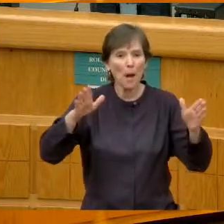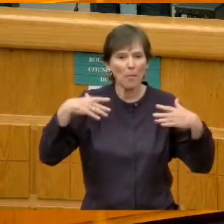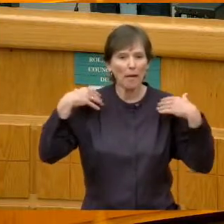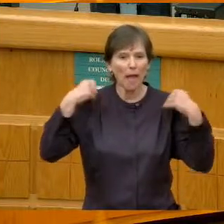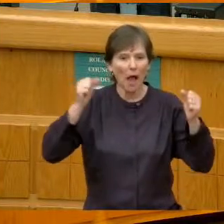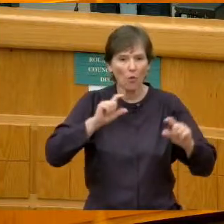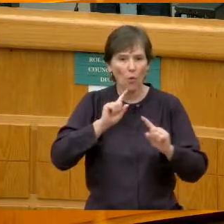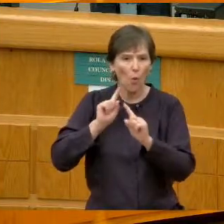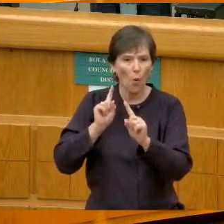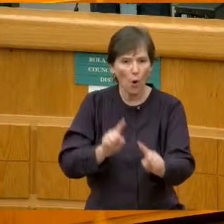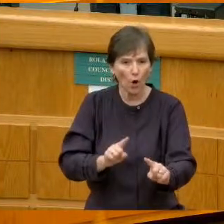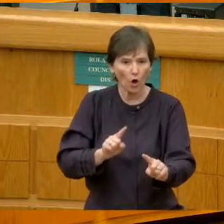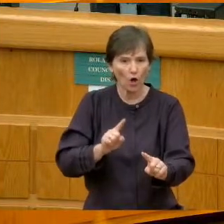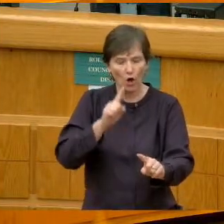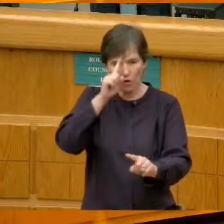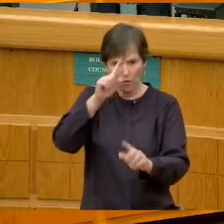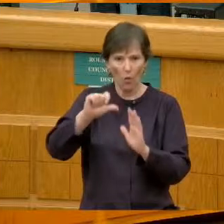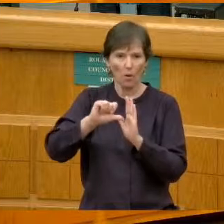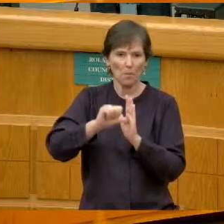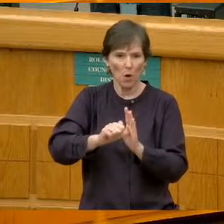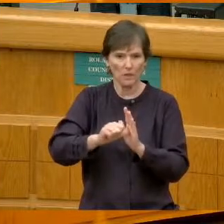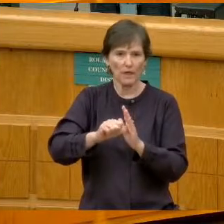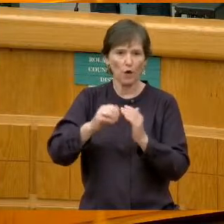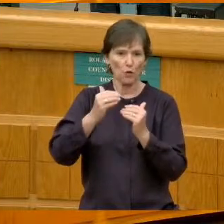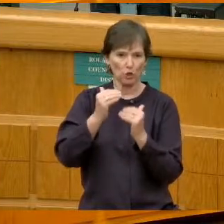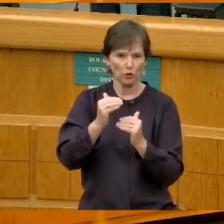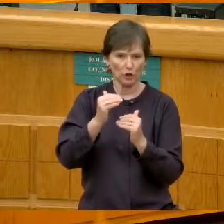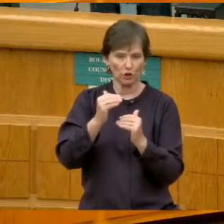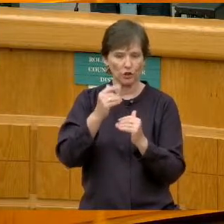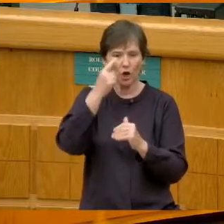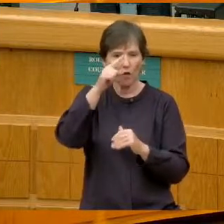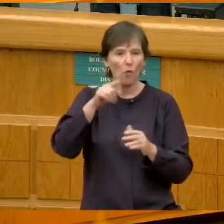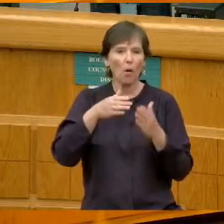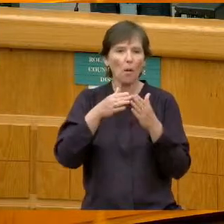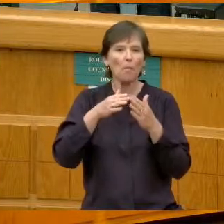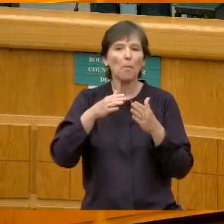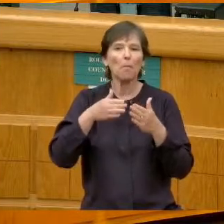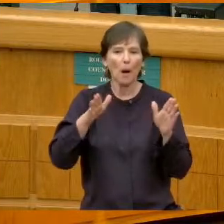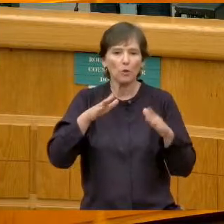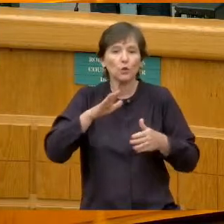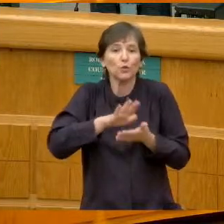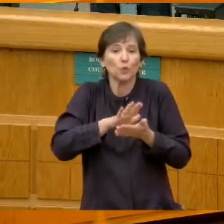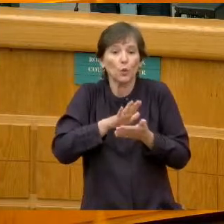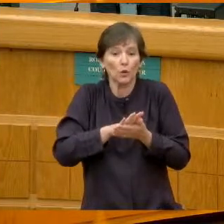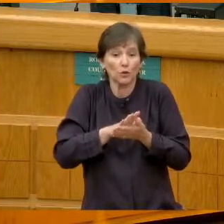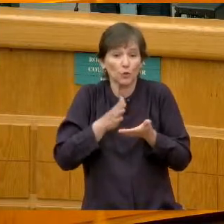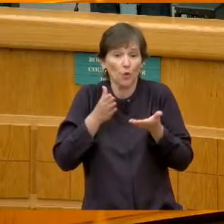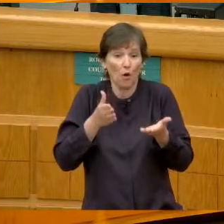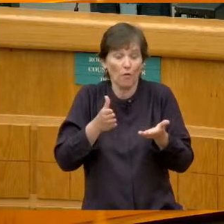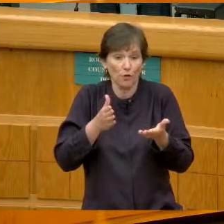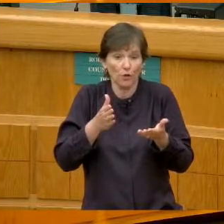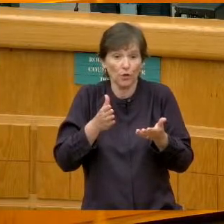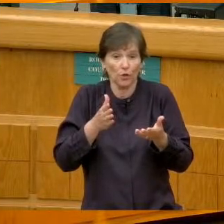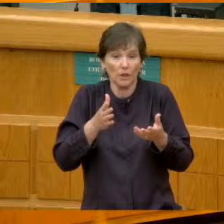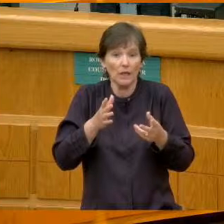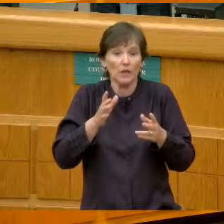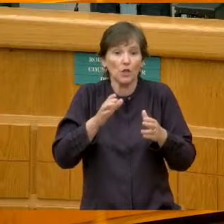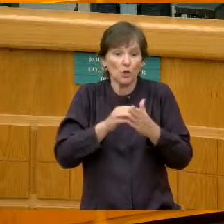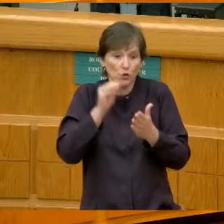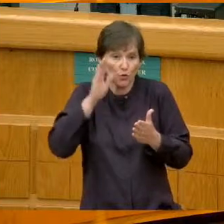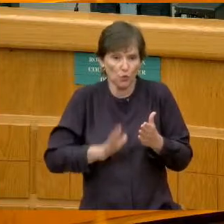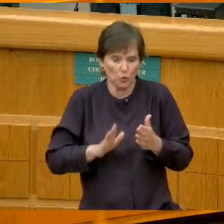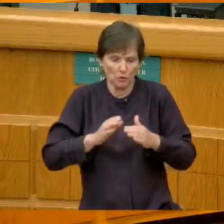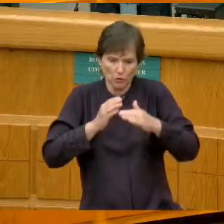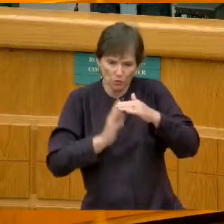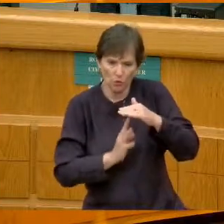control measures and restrictions for public schools offering in-person instruction. Schools